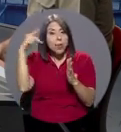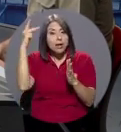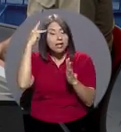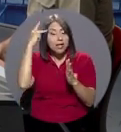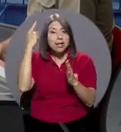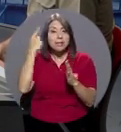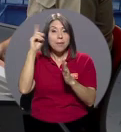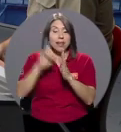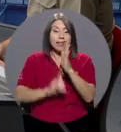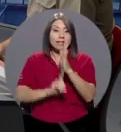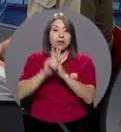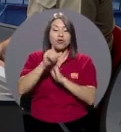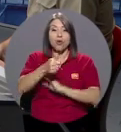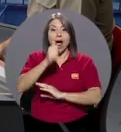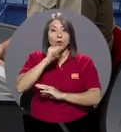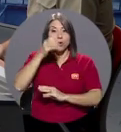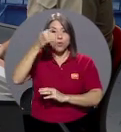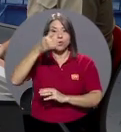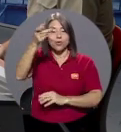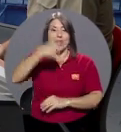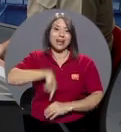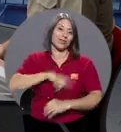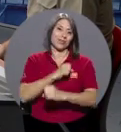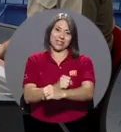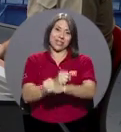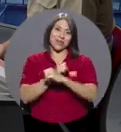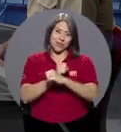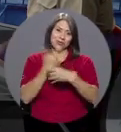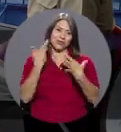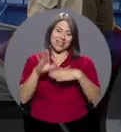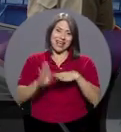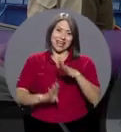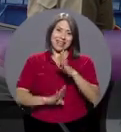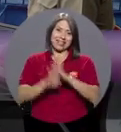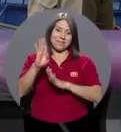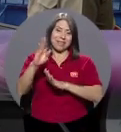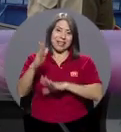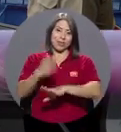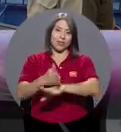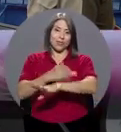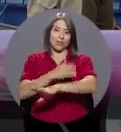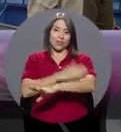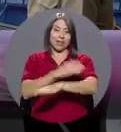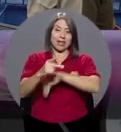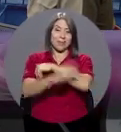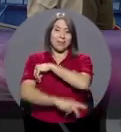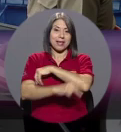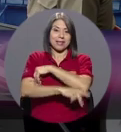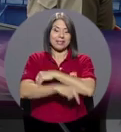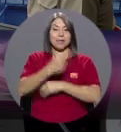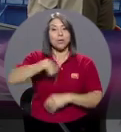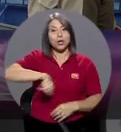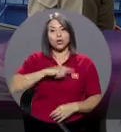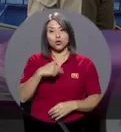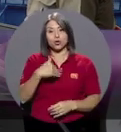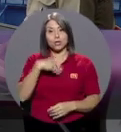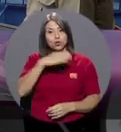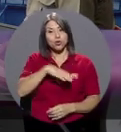políticas adicionales para el desarrollo de la acuicultura, estamos muy seguros que el crecimiento se va a dar en el país porque tenemos las